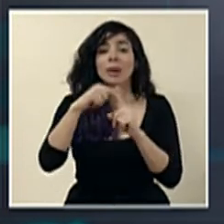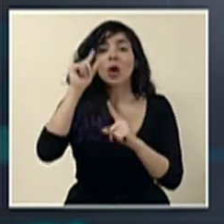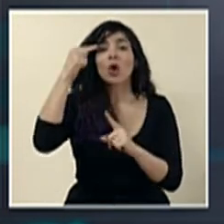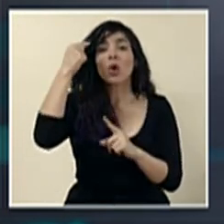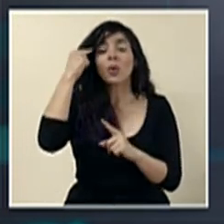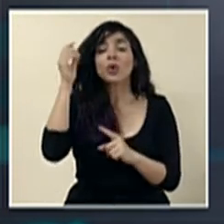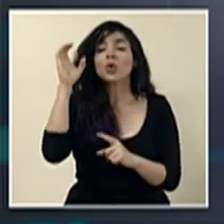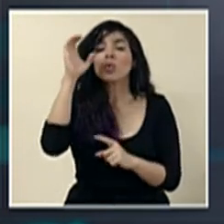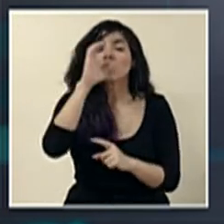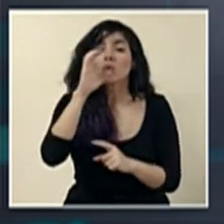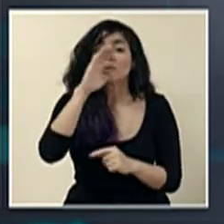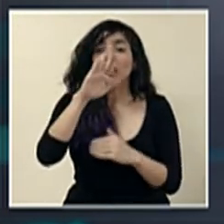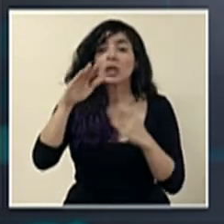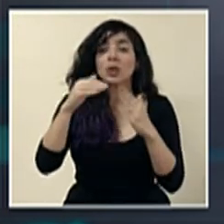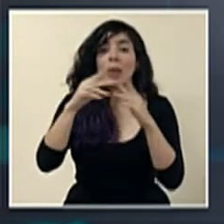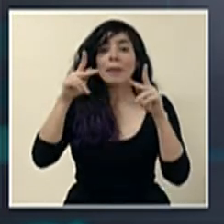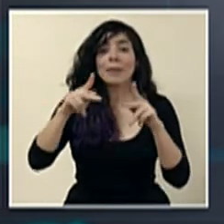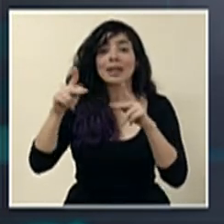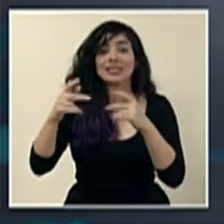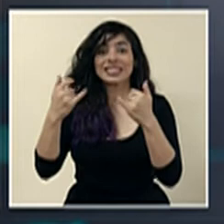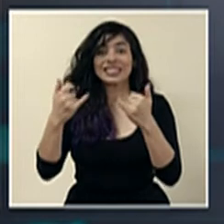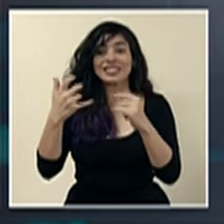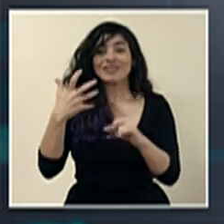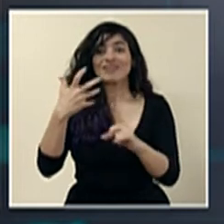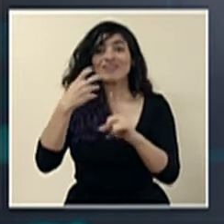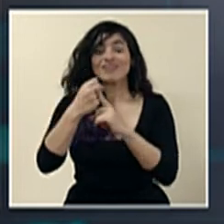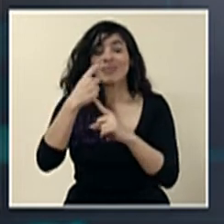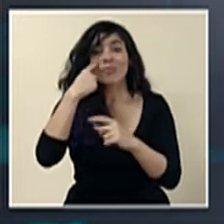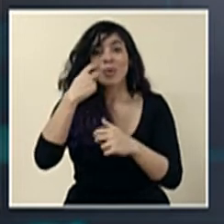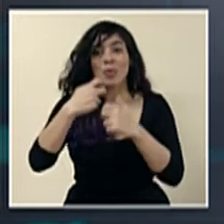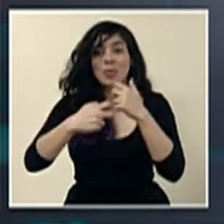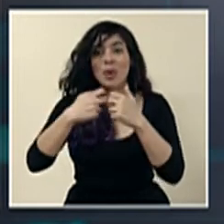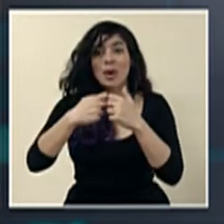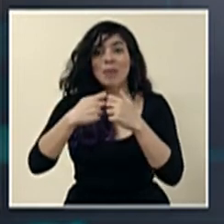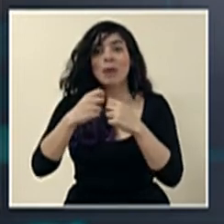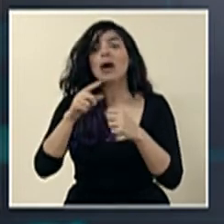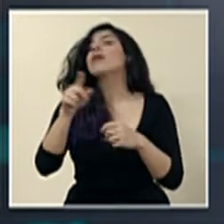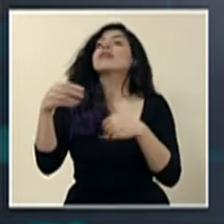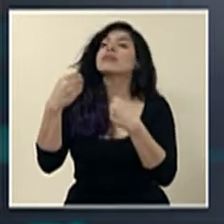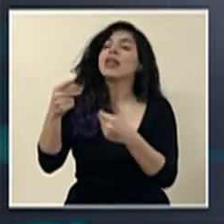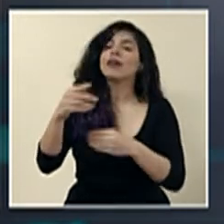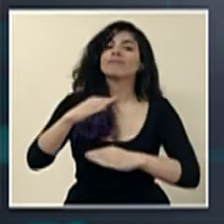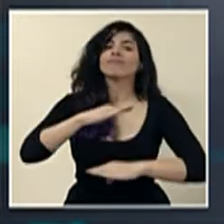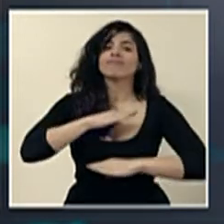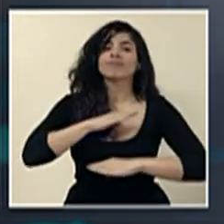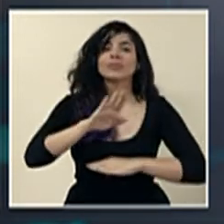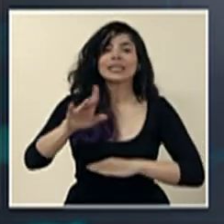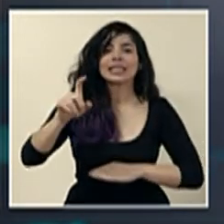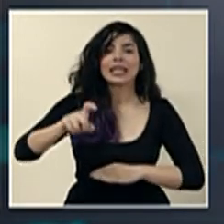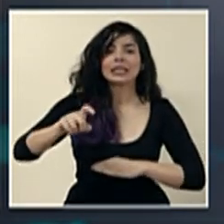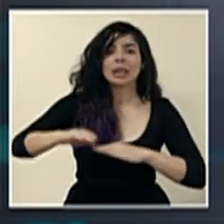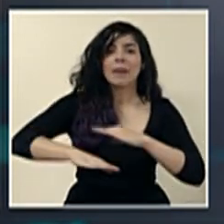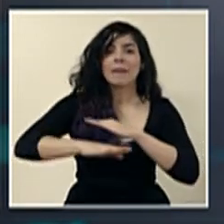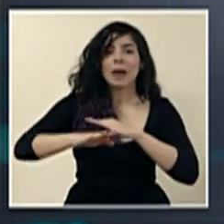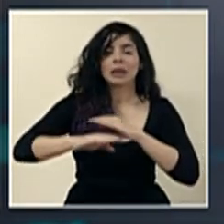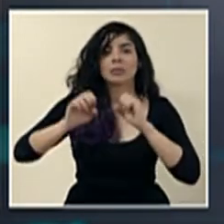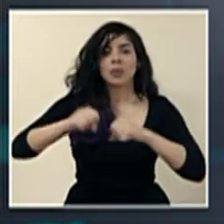personas afectadas por esta crisis puedan satisfacer sus necesidades más básicas. Vamos a